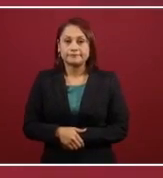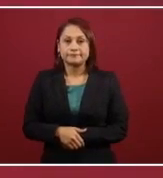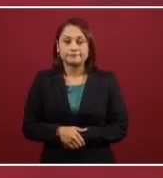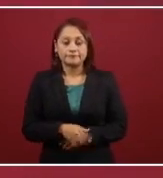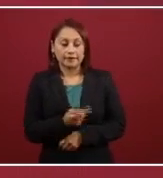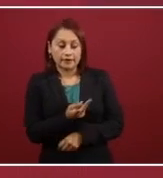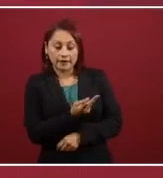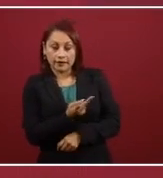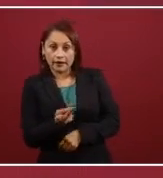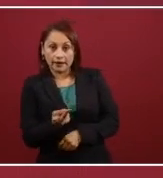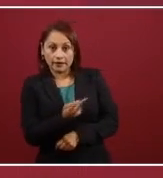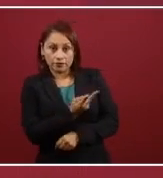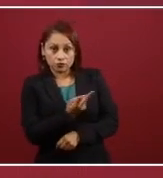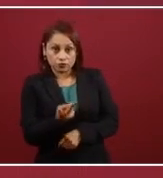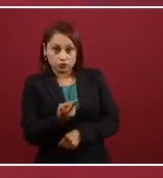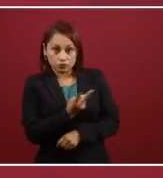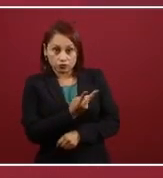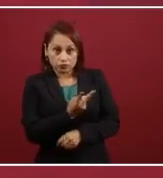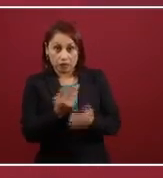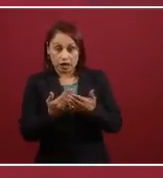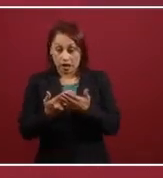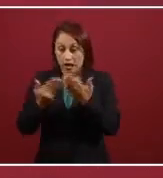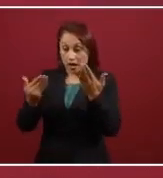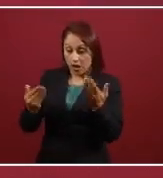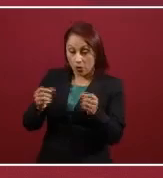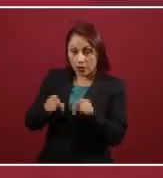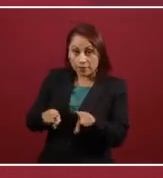ya no sucede